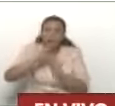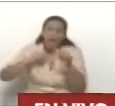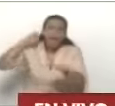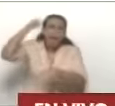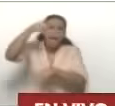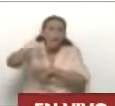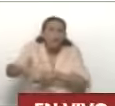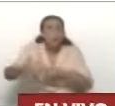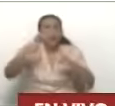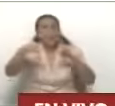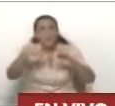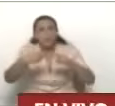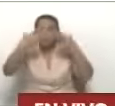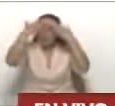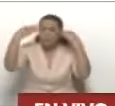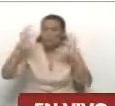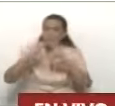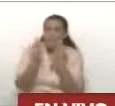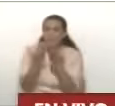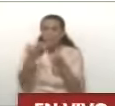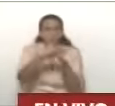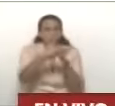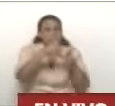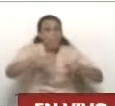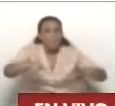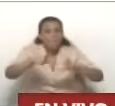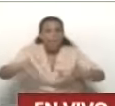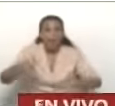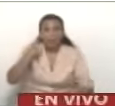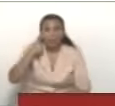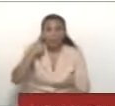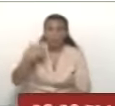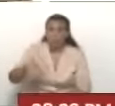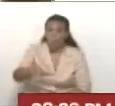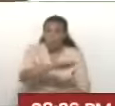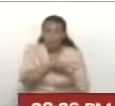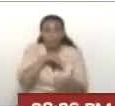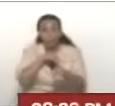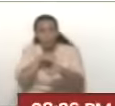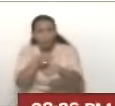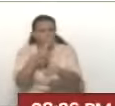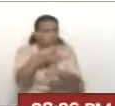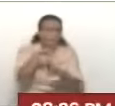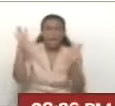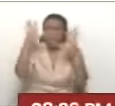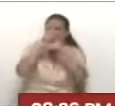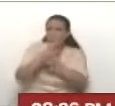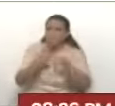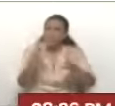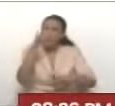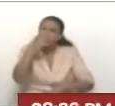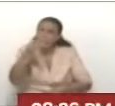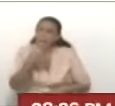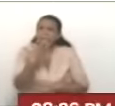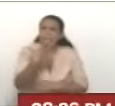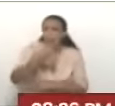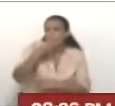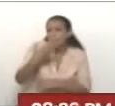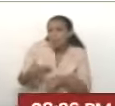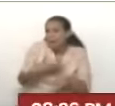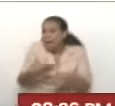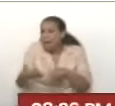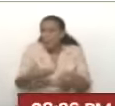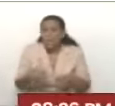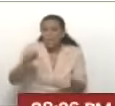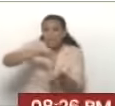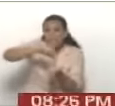para recrearse y para las familias compartir. Hoy usted puede ver cuando pasan las noches a las 6 de la tarde, 5 de la tarde, por